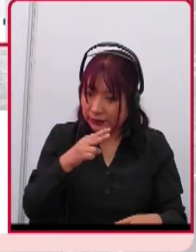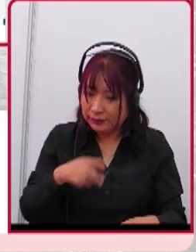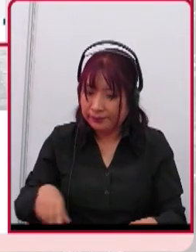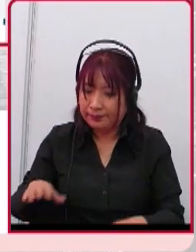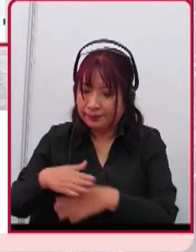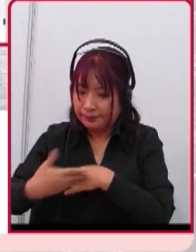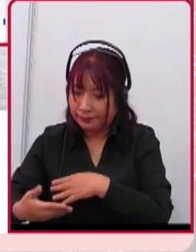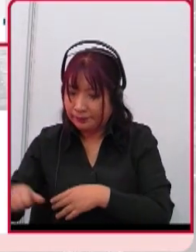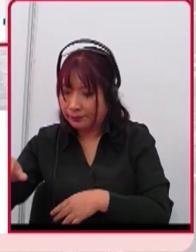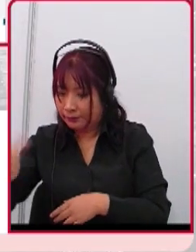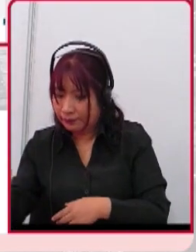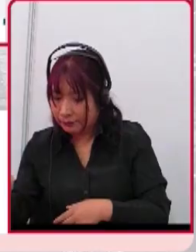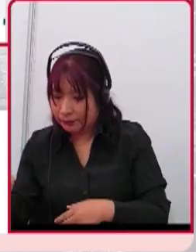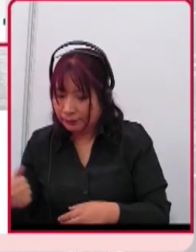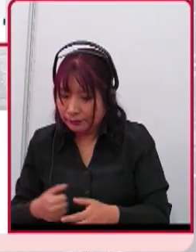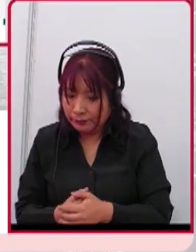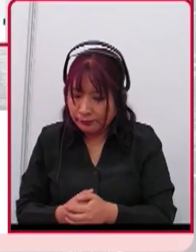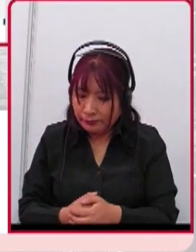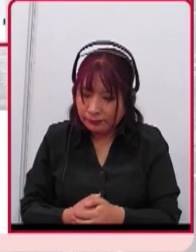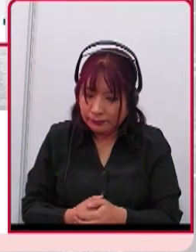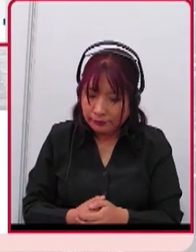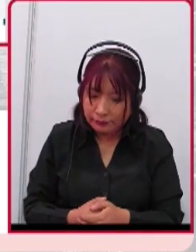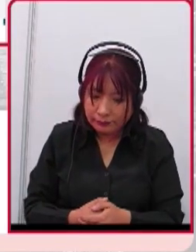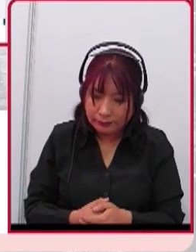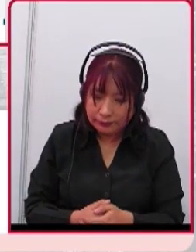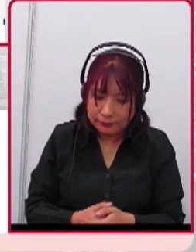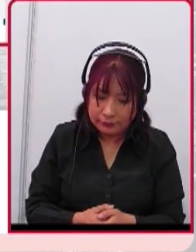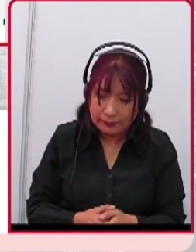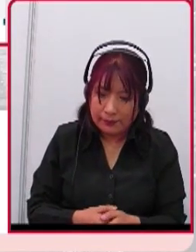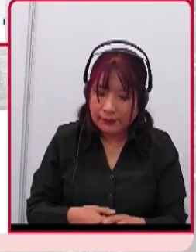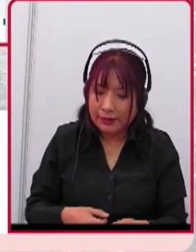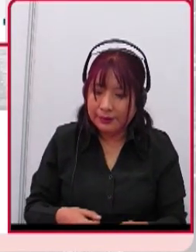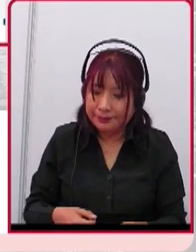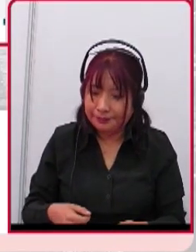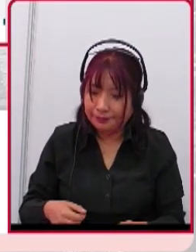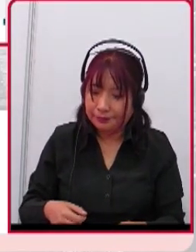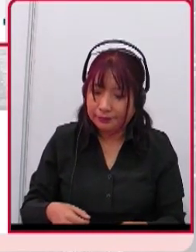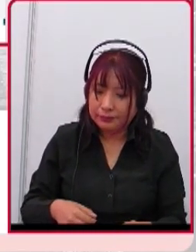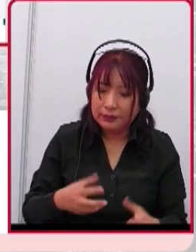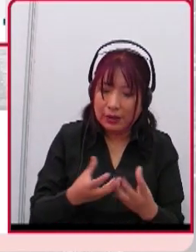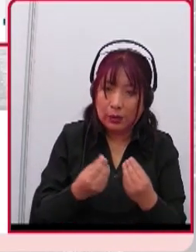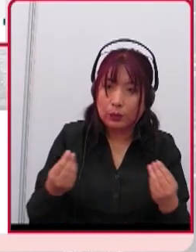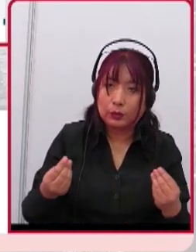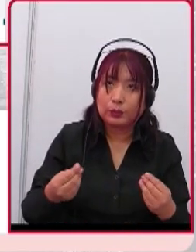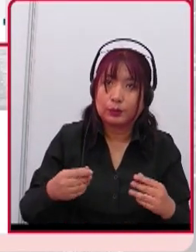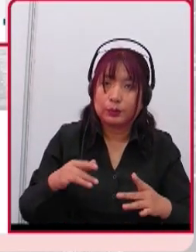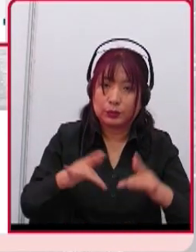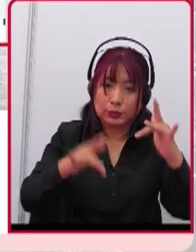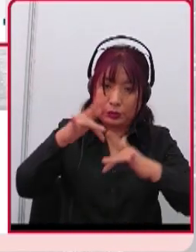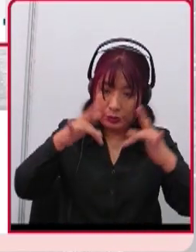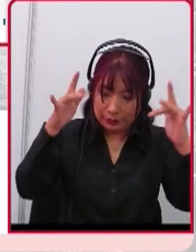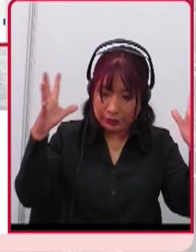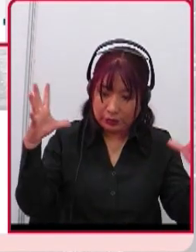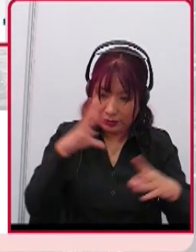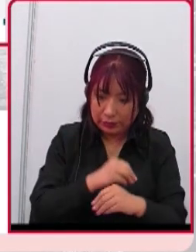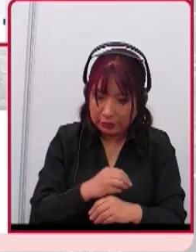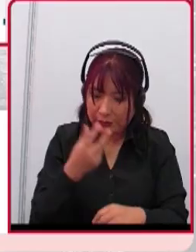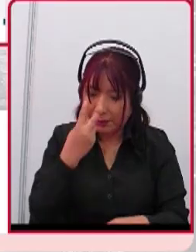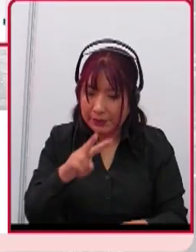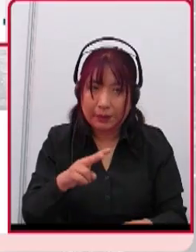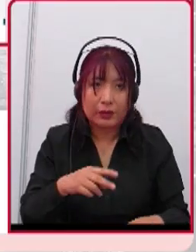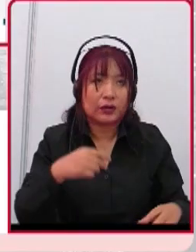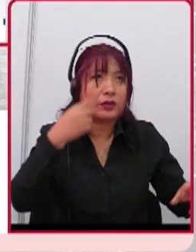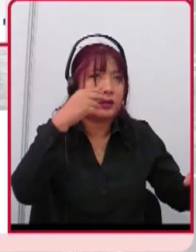traslada. En la simulación multiespectral Cummins lo hacemos en 3 parámetros. Lo que buscamos en este caso es seccionar la pared y